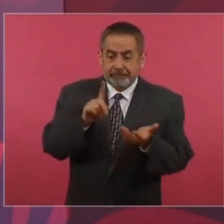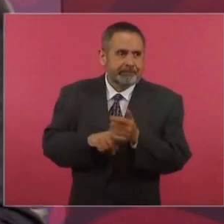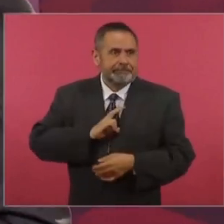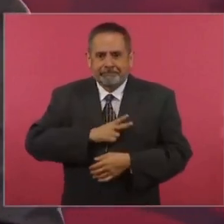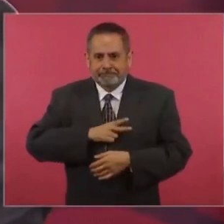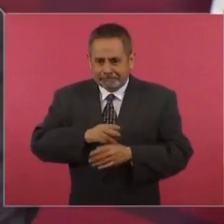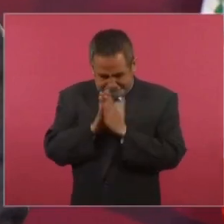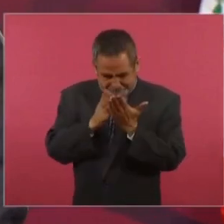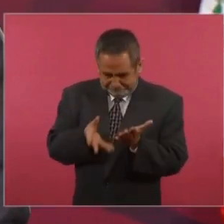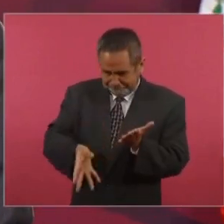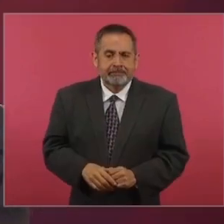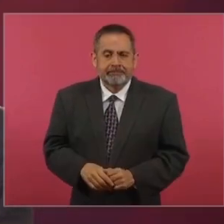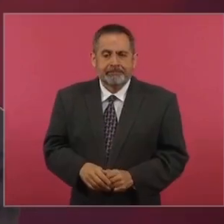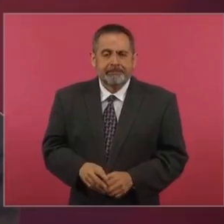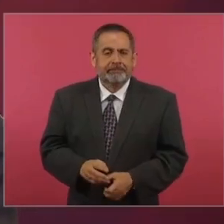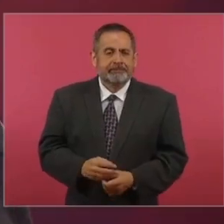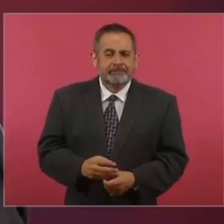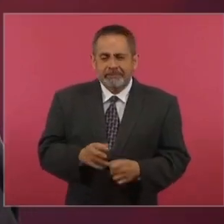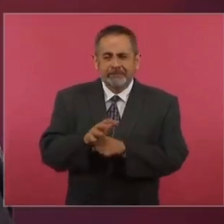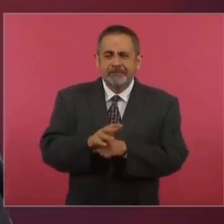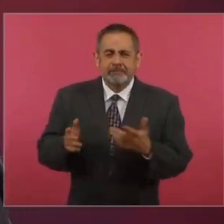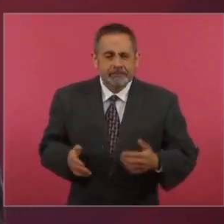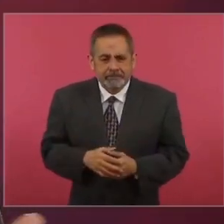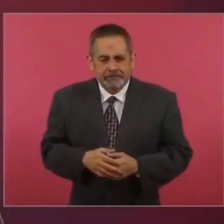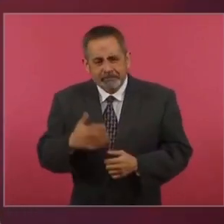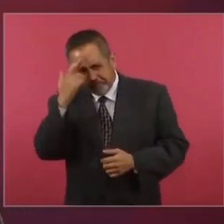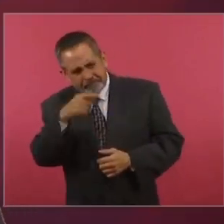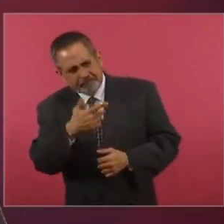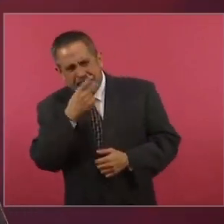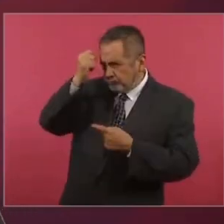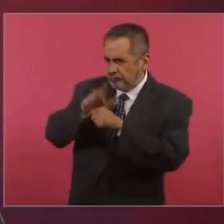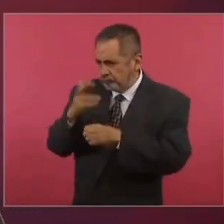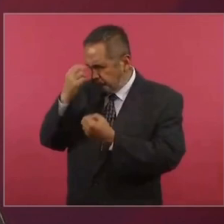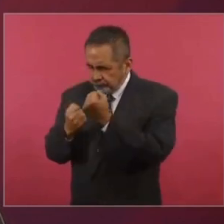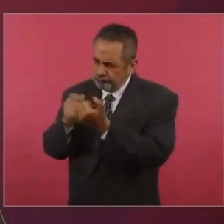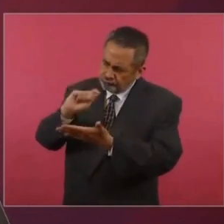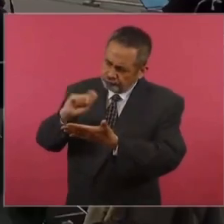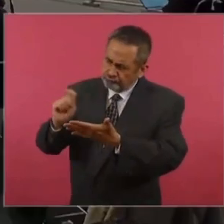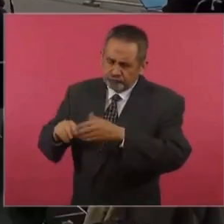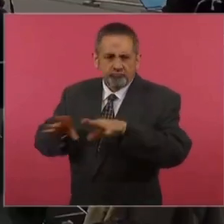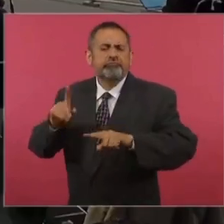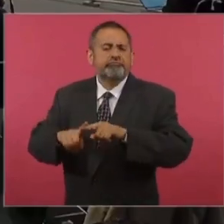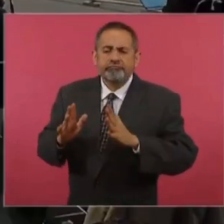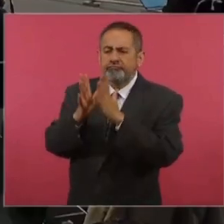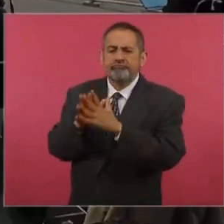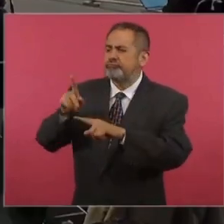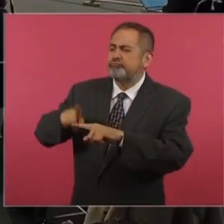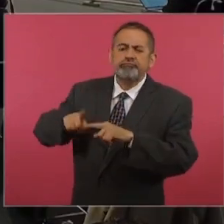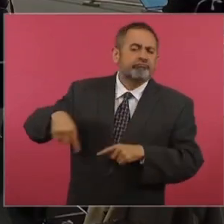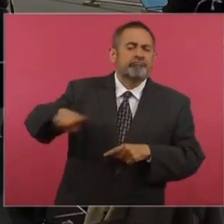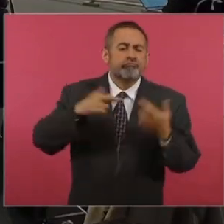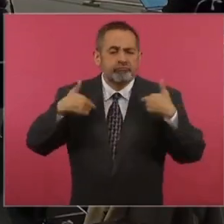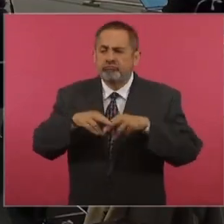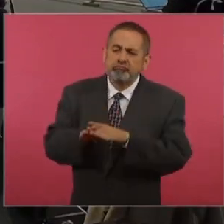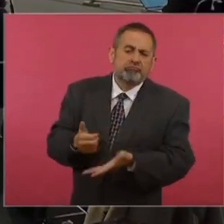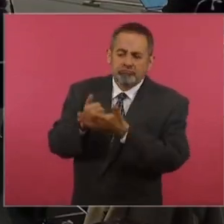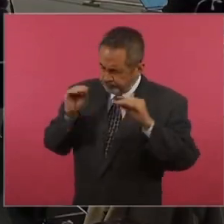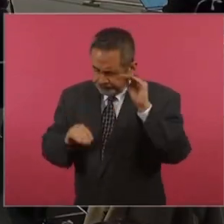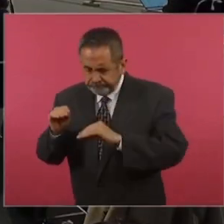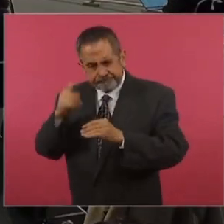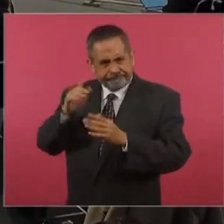virus del comunismo, cuál es el fundamento teórico que utilizaron, quiénes participaron, qué papel tuvieron los maestros, que son